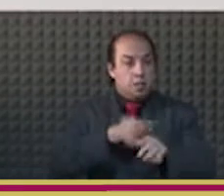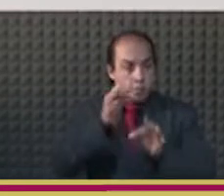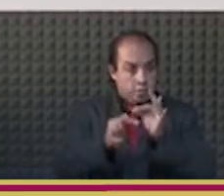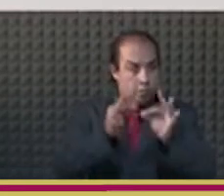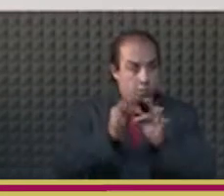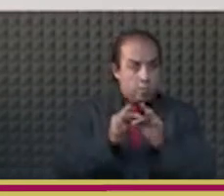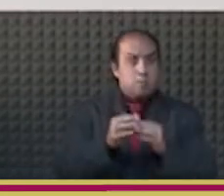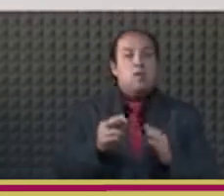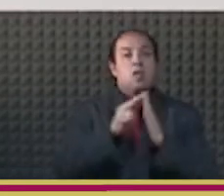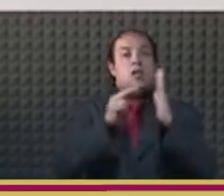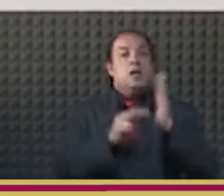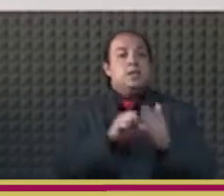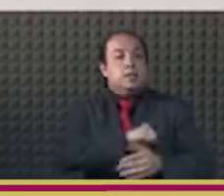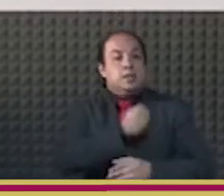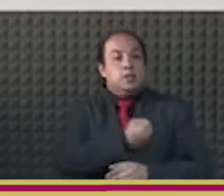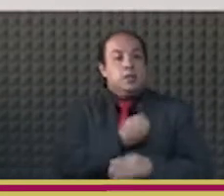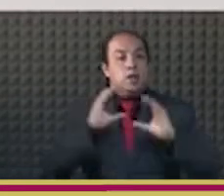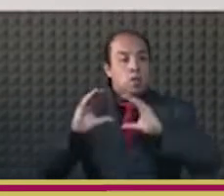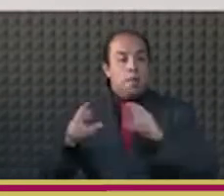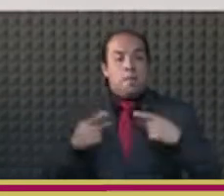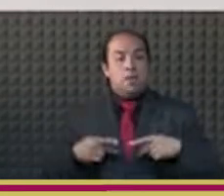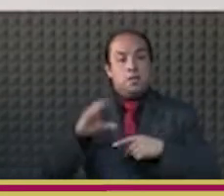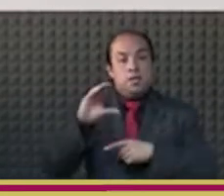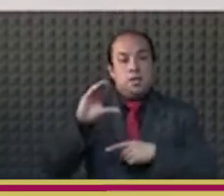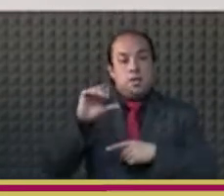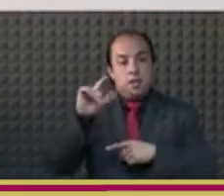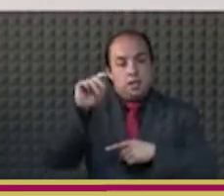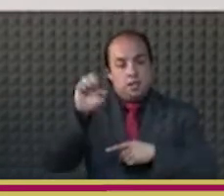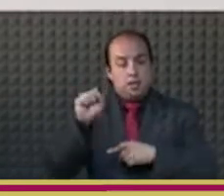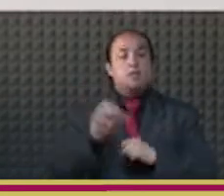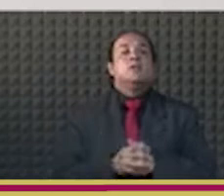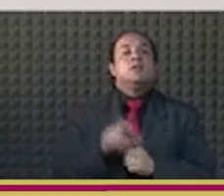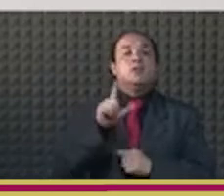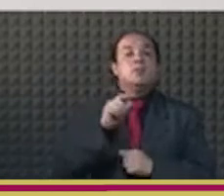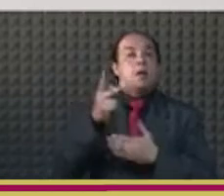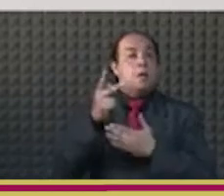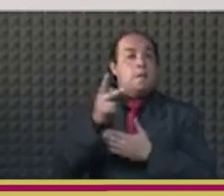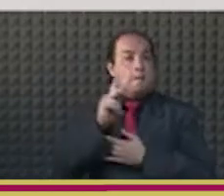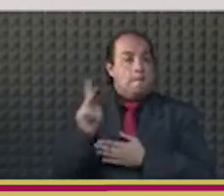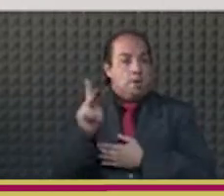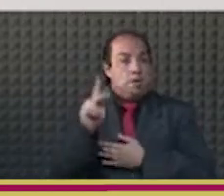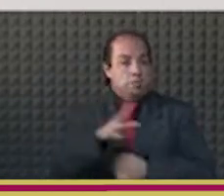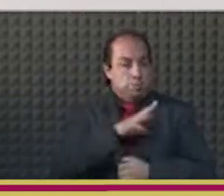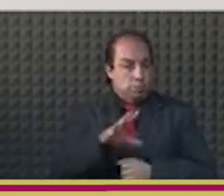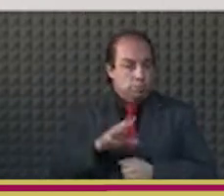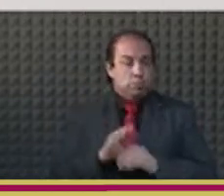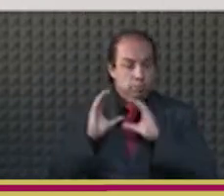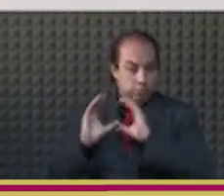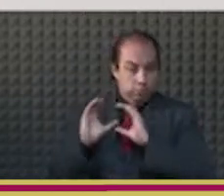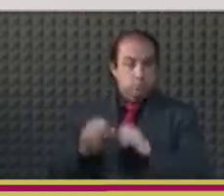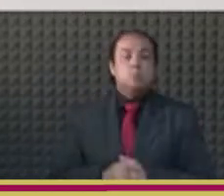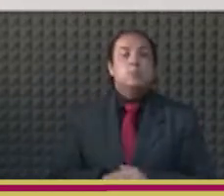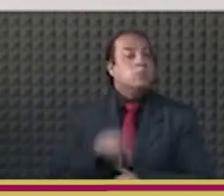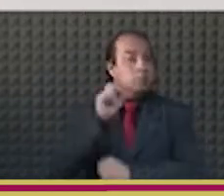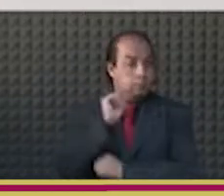protocolos sanitarios para cuidar de nuestros clientes y de esta manera de la población en general. Aquí